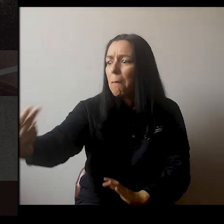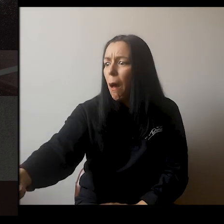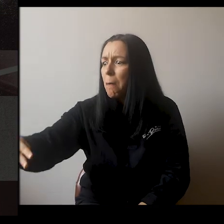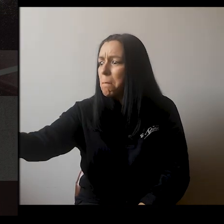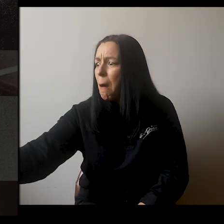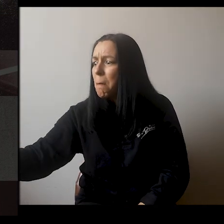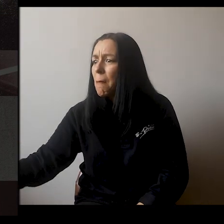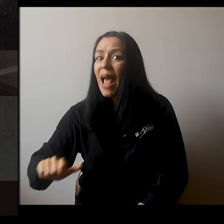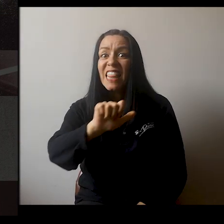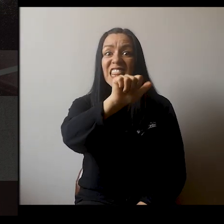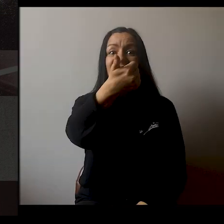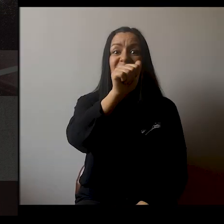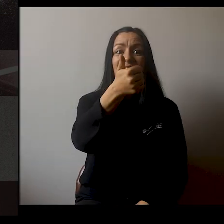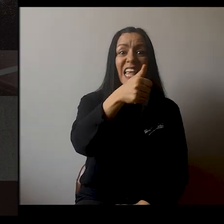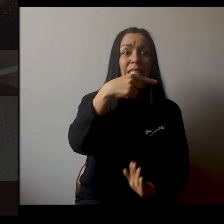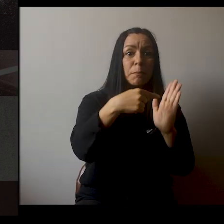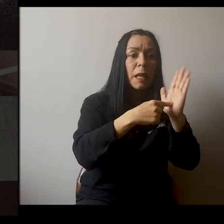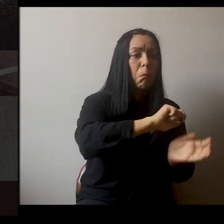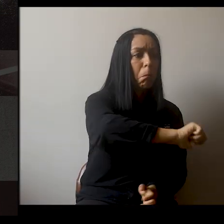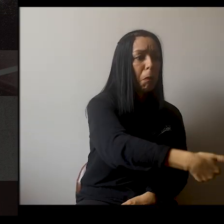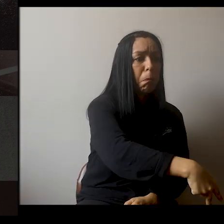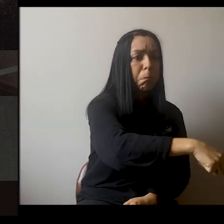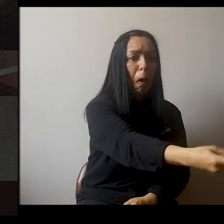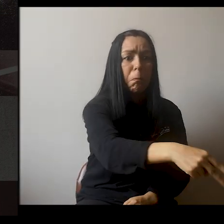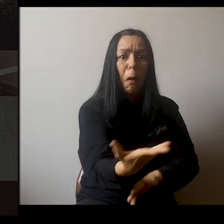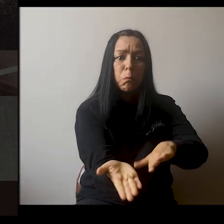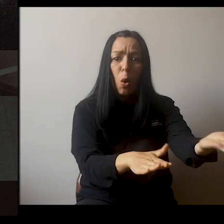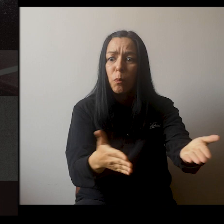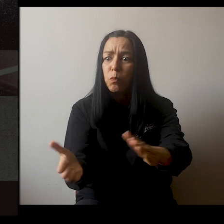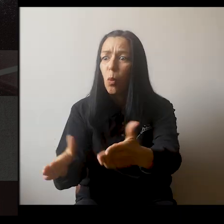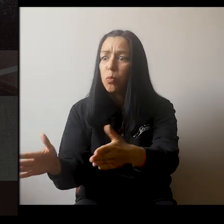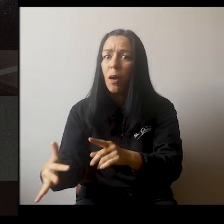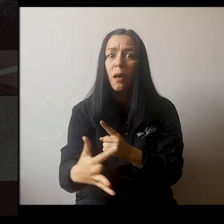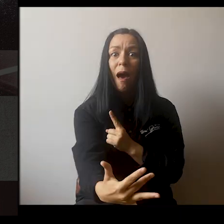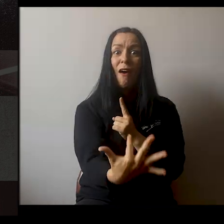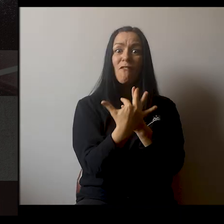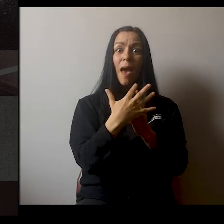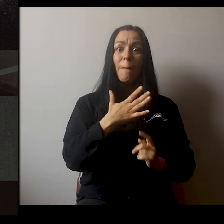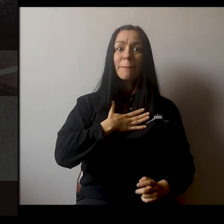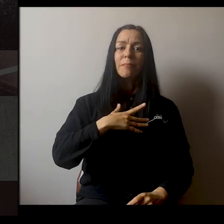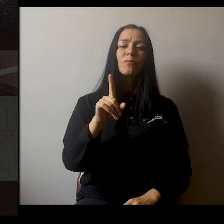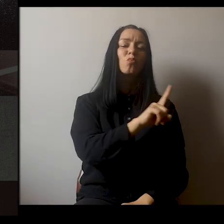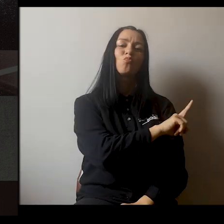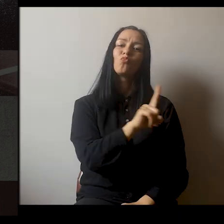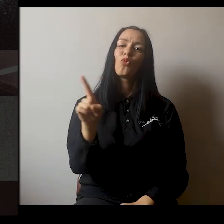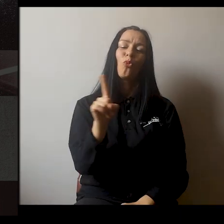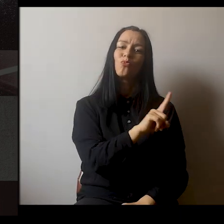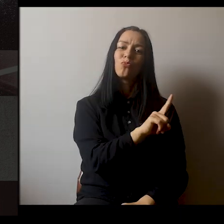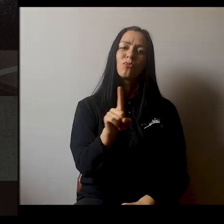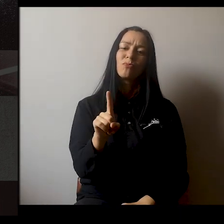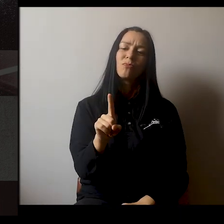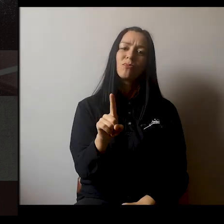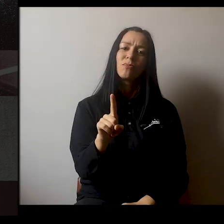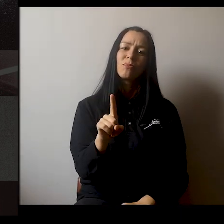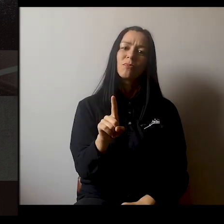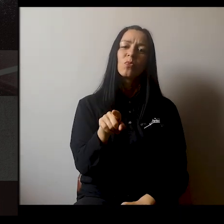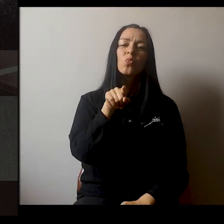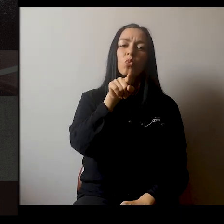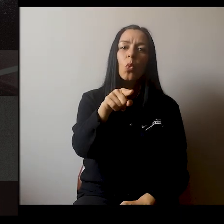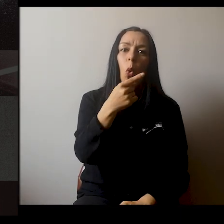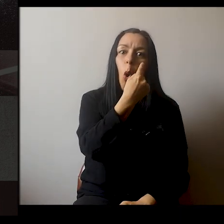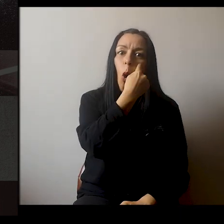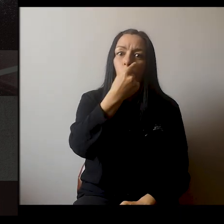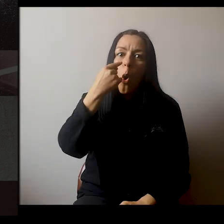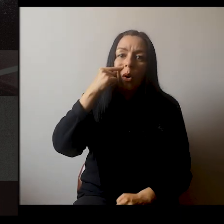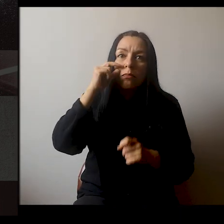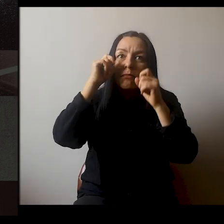tu lado y aunque mueran 10,000 a tu alrededor, estos males no te tocarán.